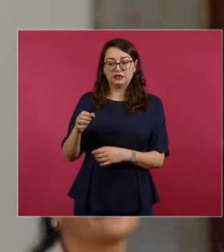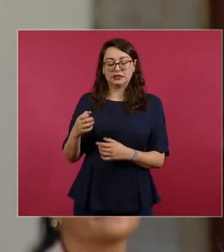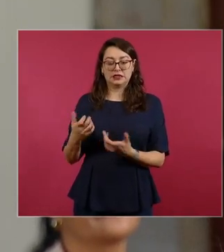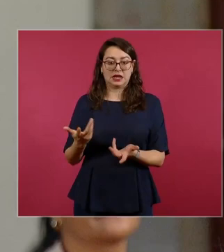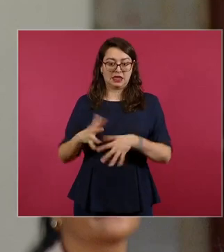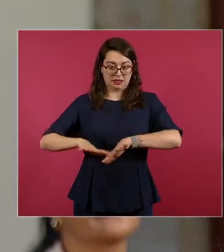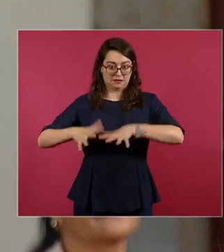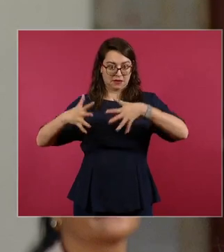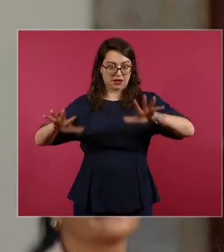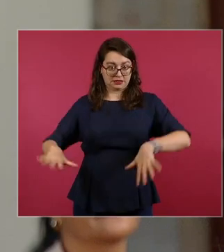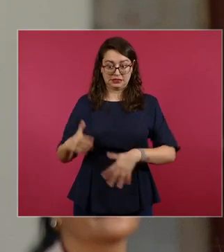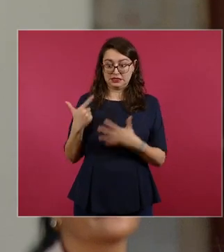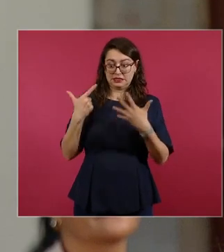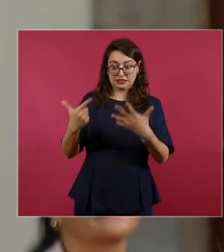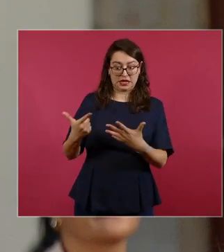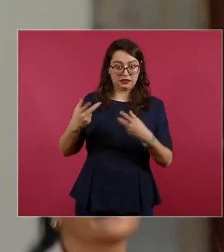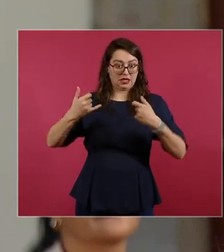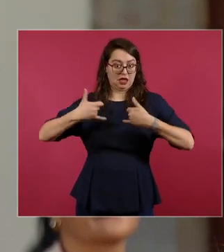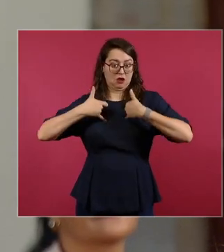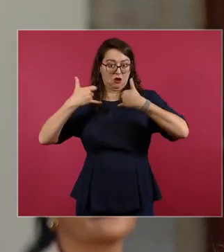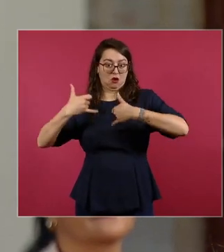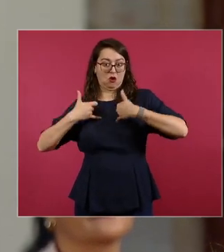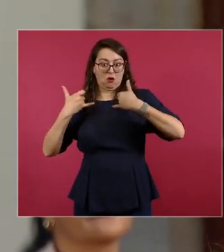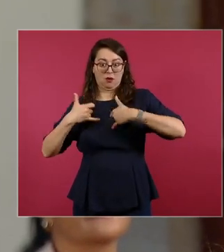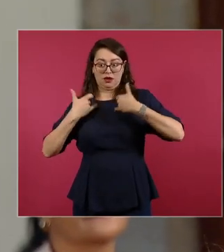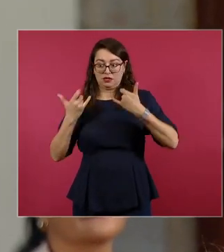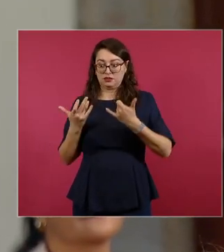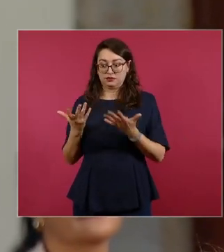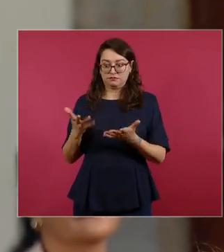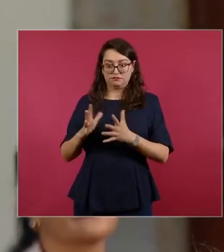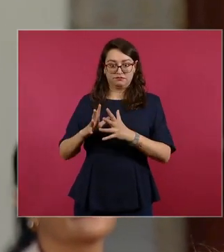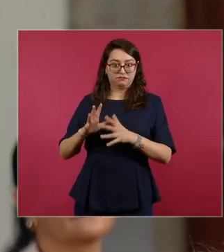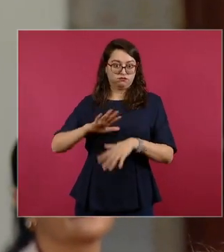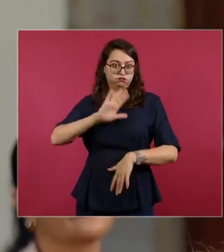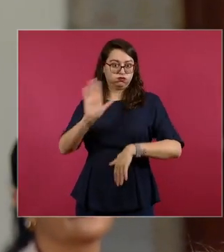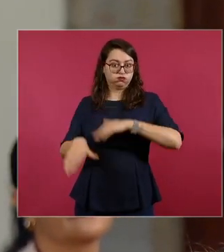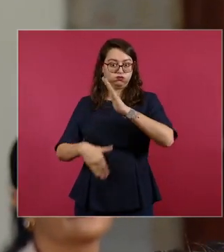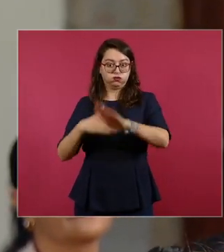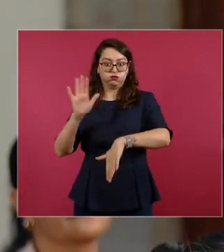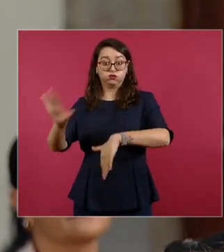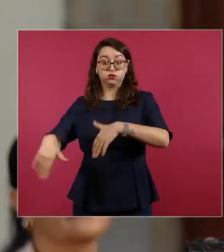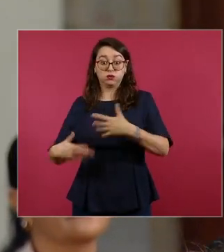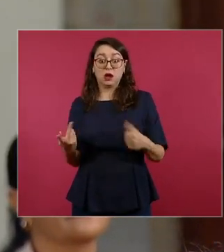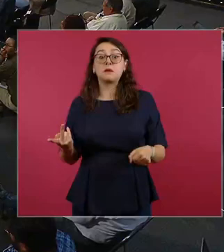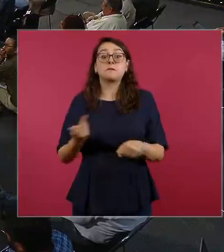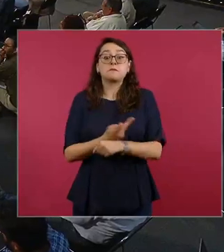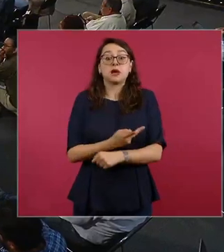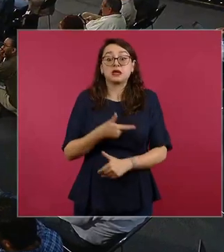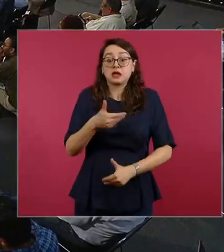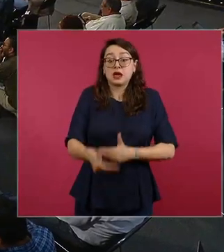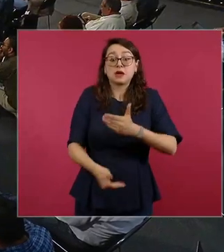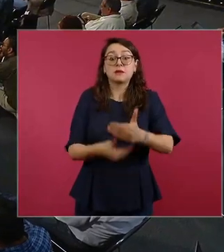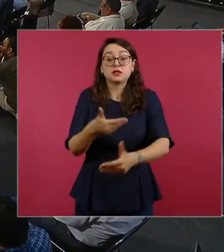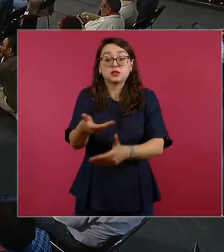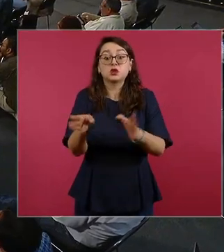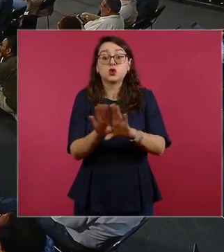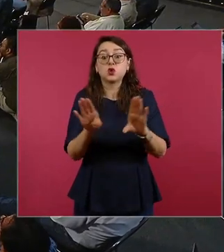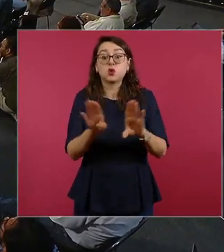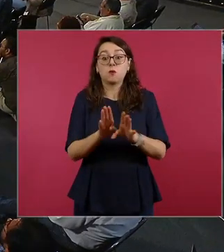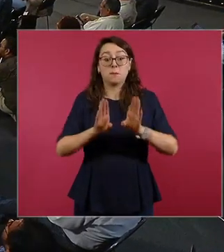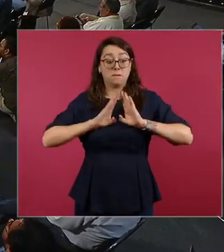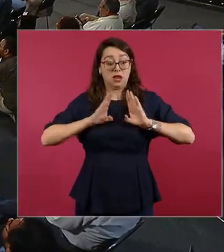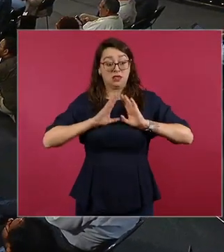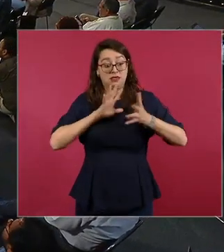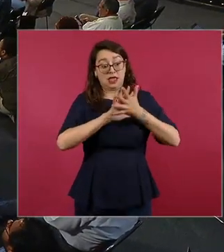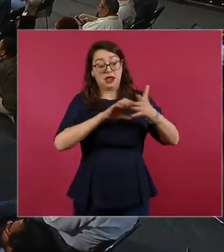va el caso del militar que está detenido si nos pudieran dar un poquito de